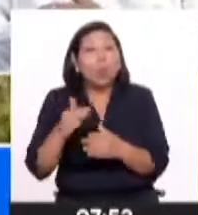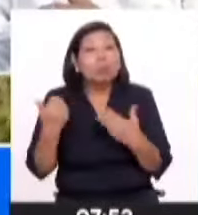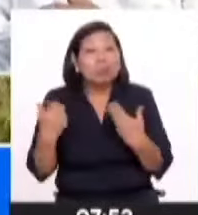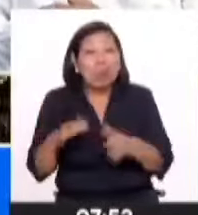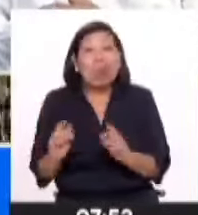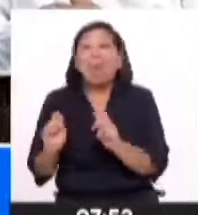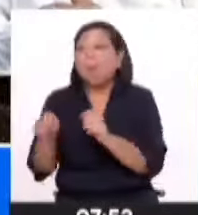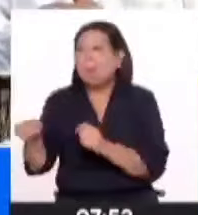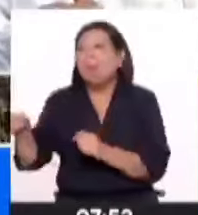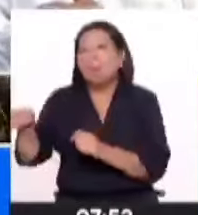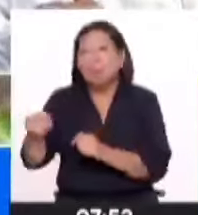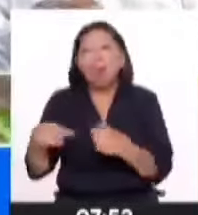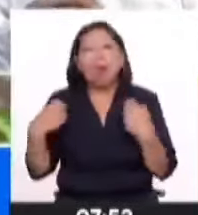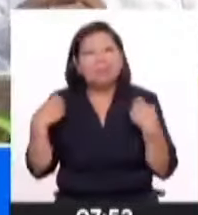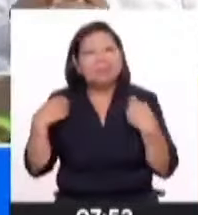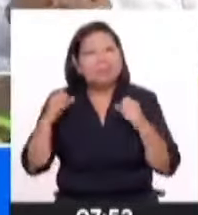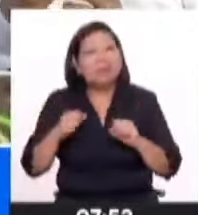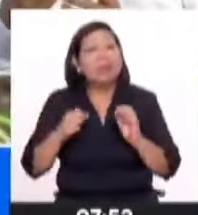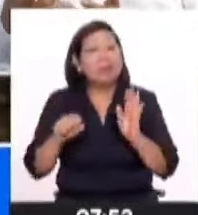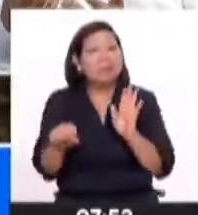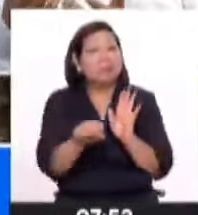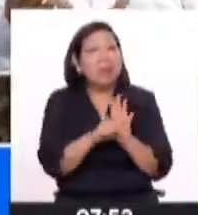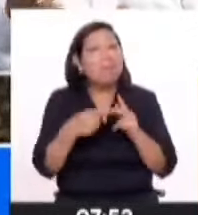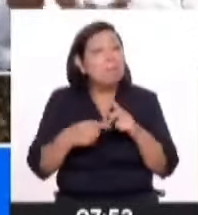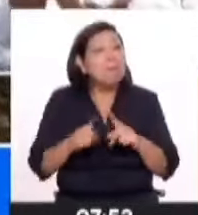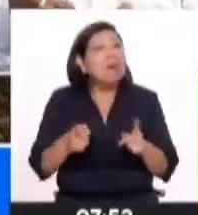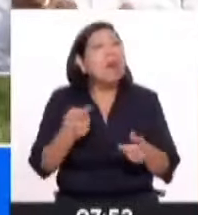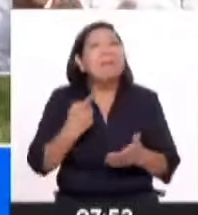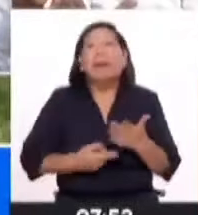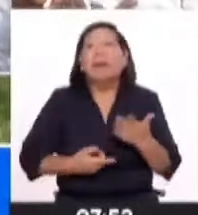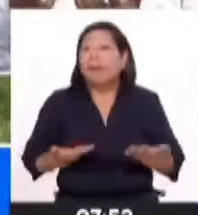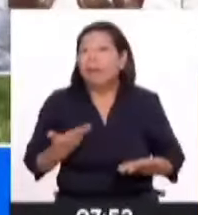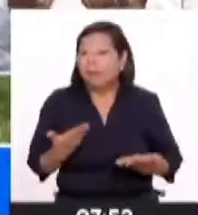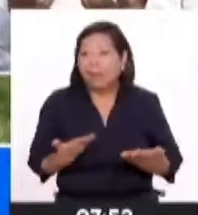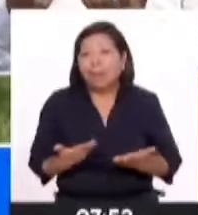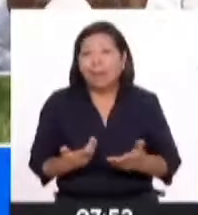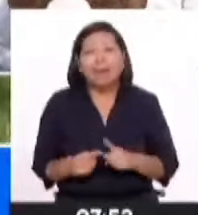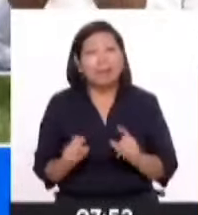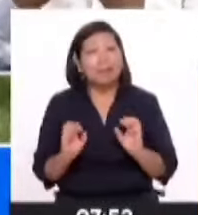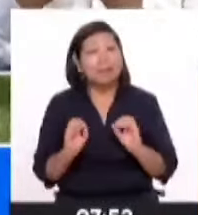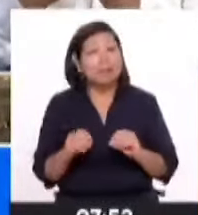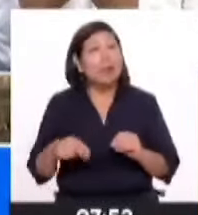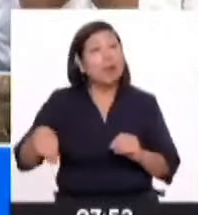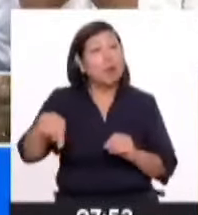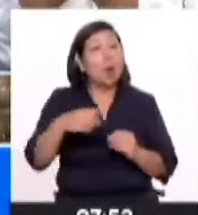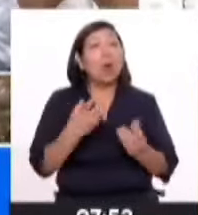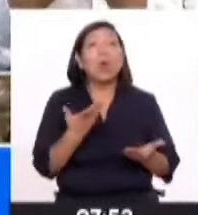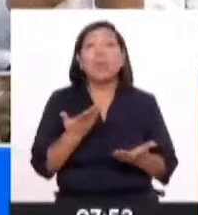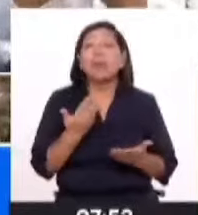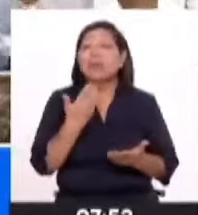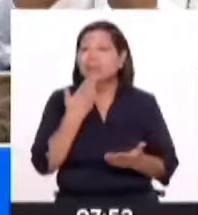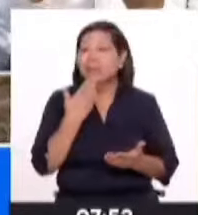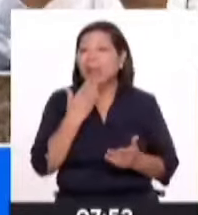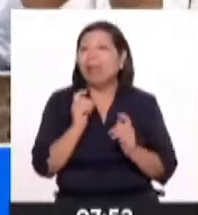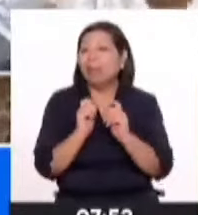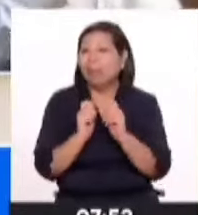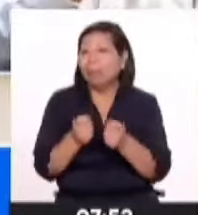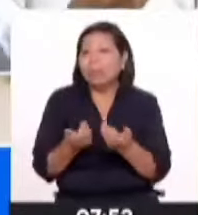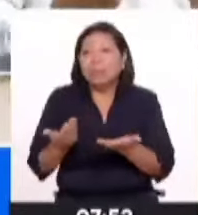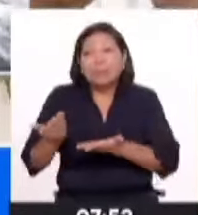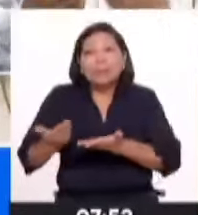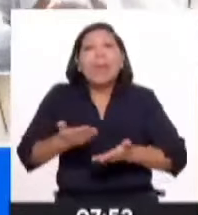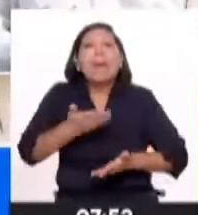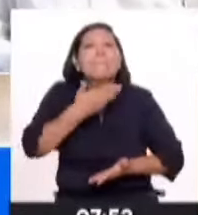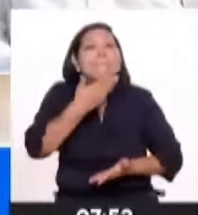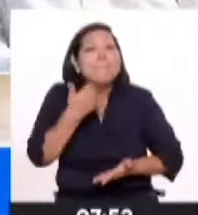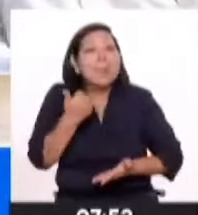de acreditación. Y esto con la finalidad de nosotros como entidad proveer de servicios de